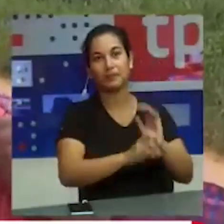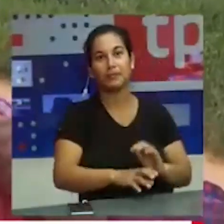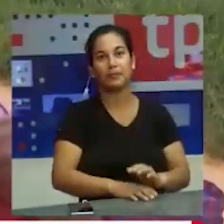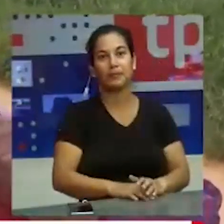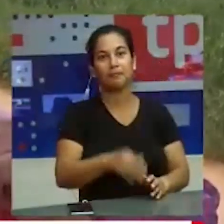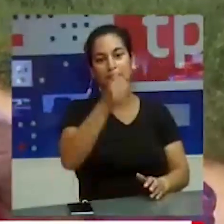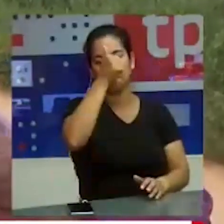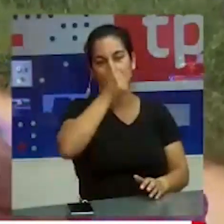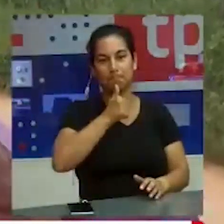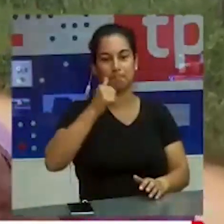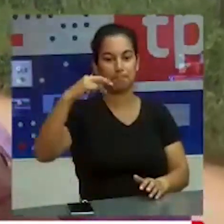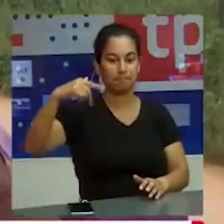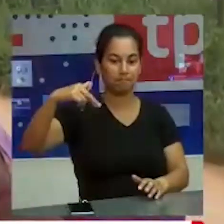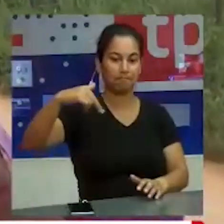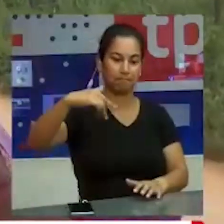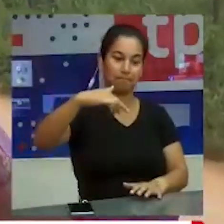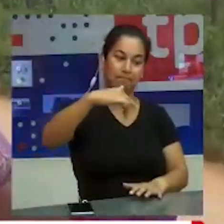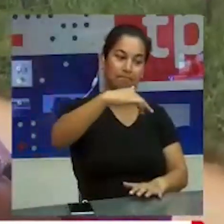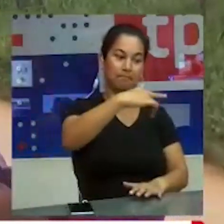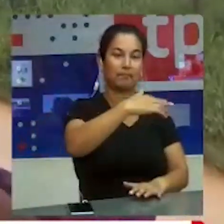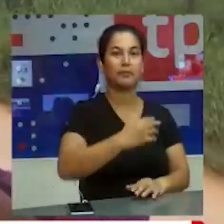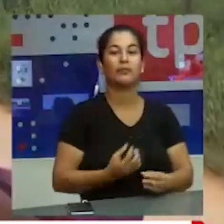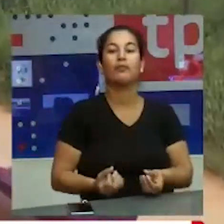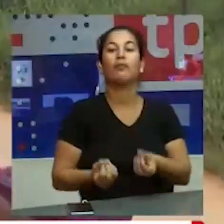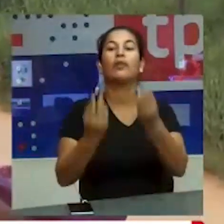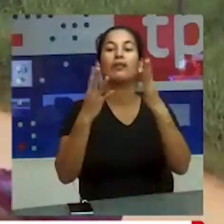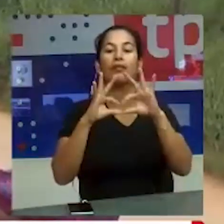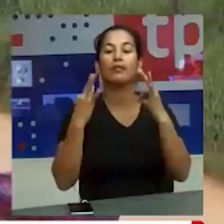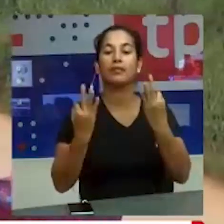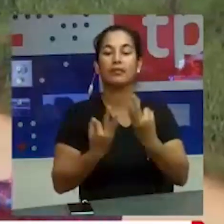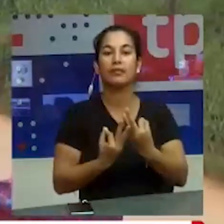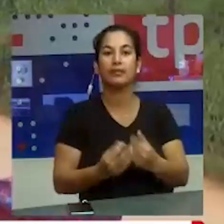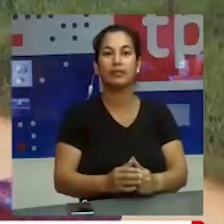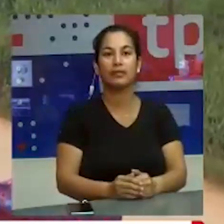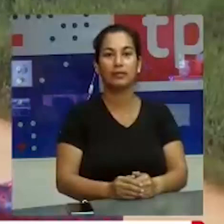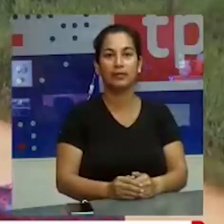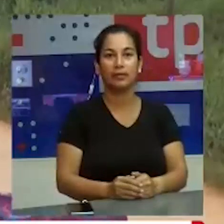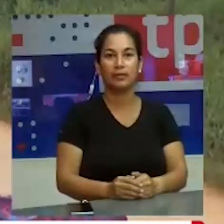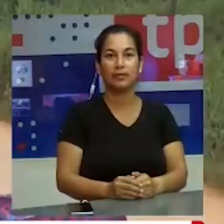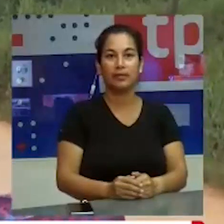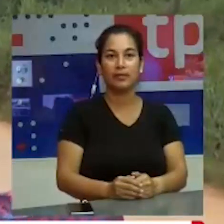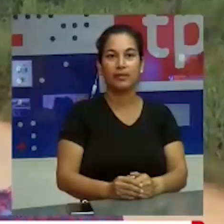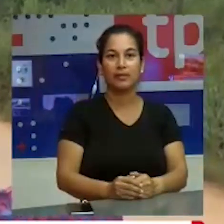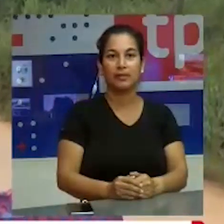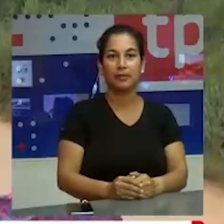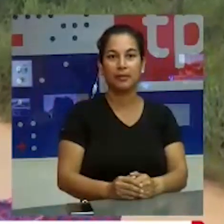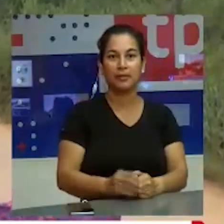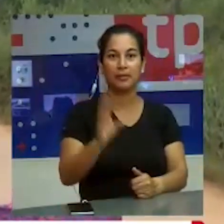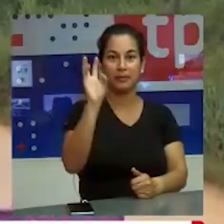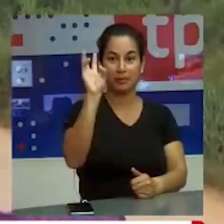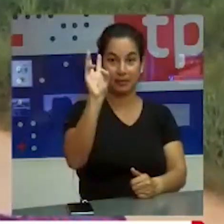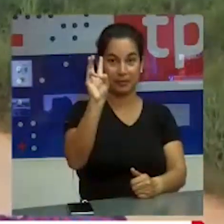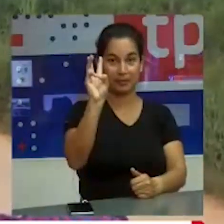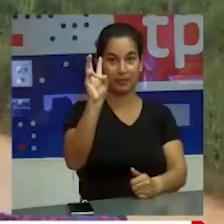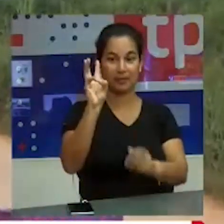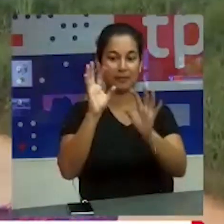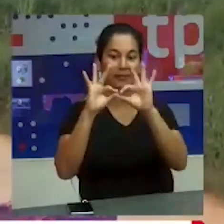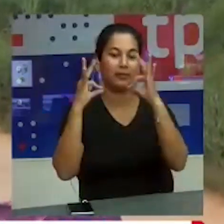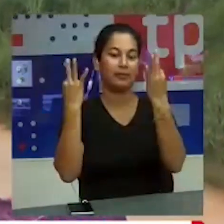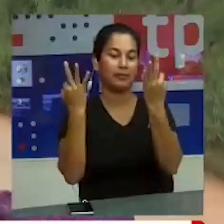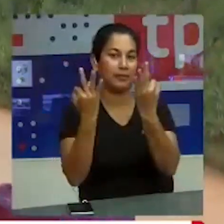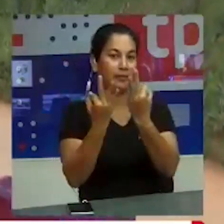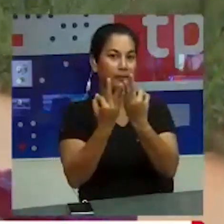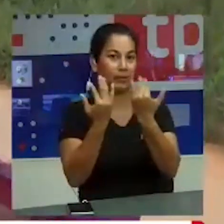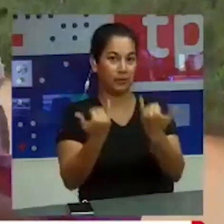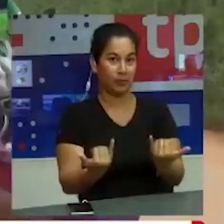alternativa. Bueno, ¿cuántos son en su familia usted? Somos ahorita 6 familias, o sea, somos 6 personas en la familia. ¿Hoy le tocó salir a usted?